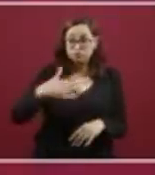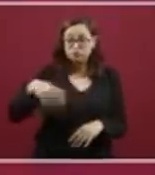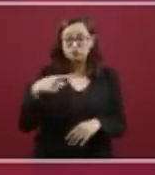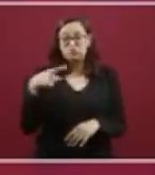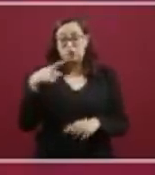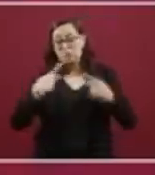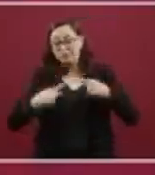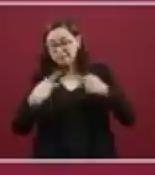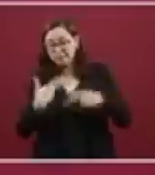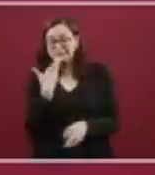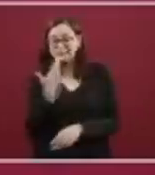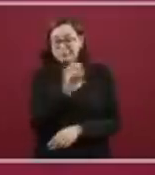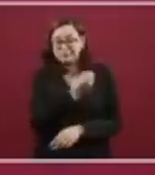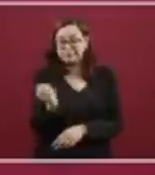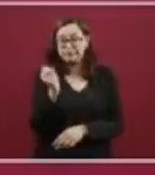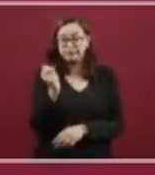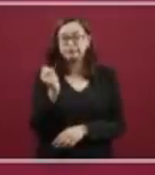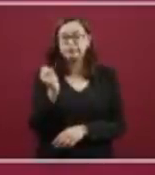especialistas,